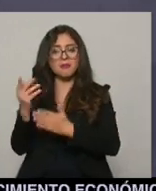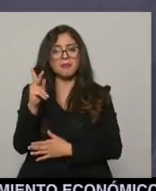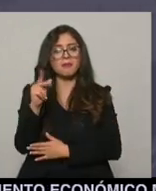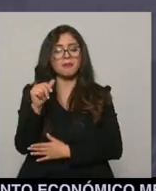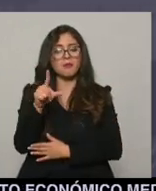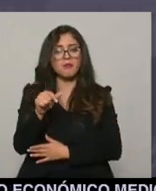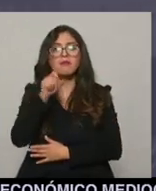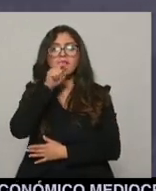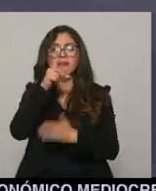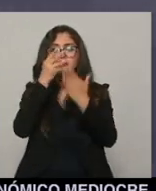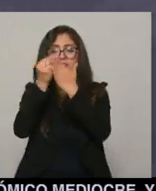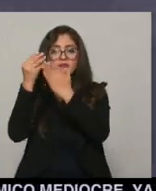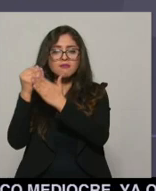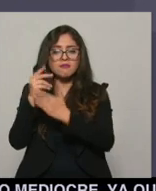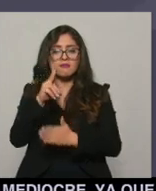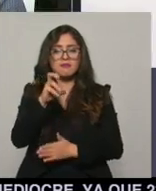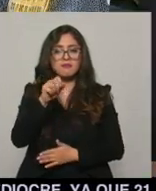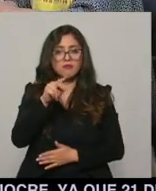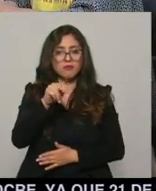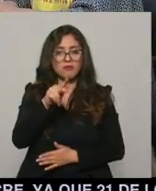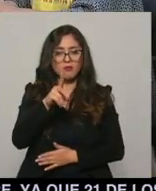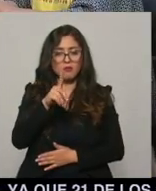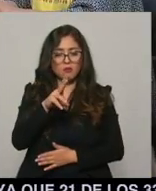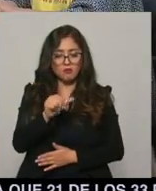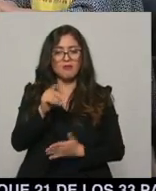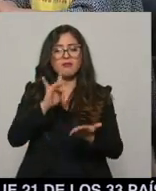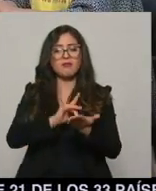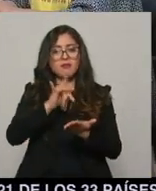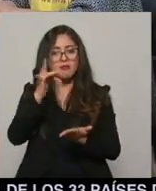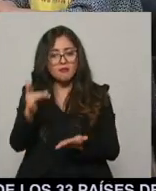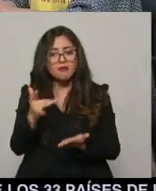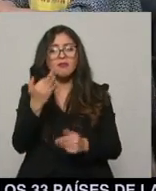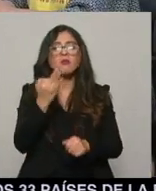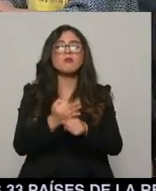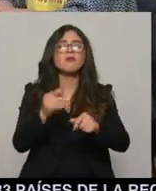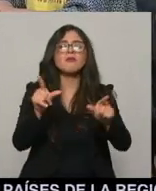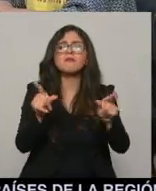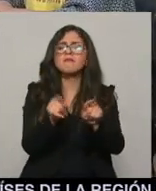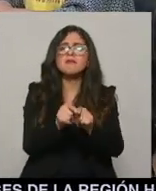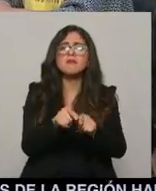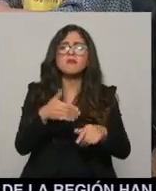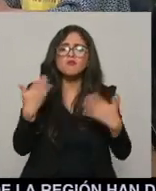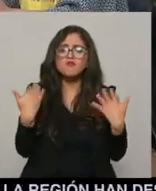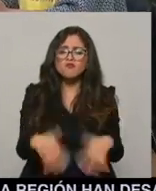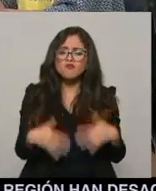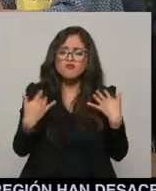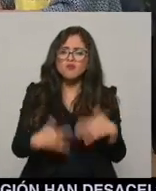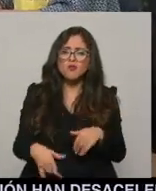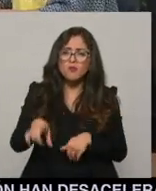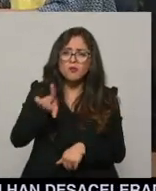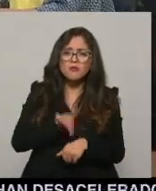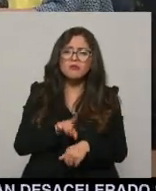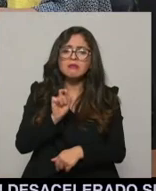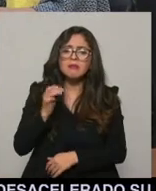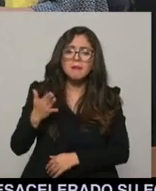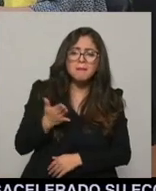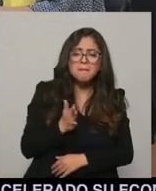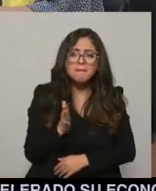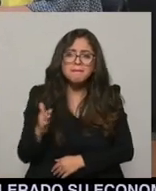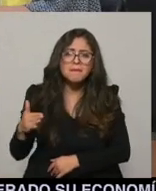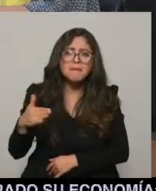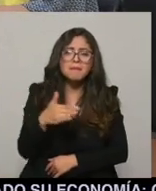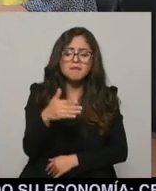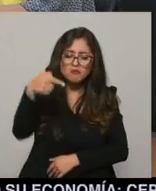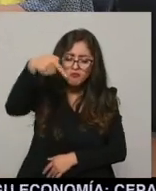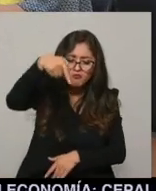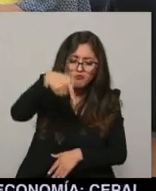restauradora. Gracias por estar con nosotros. Gracias a ti. Vamos a hacer una pausa, pero no le cambie, porque vamos a tener en el estudio a un pececito que vive en el